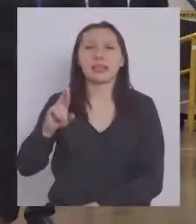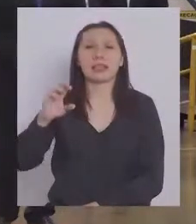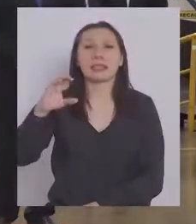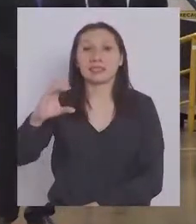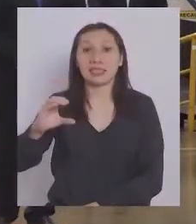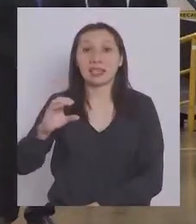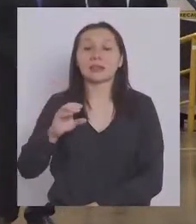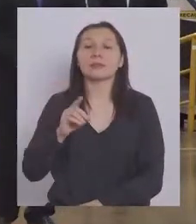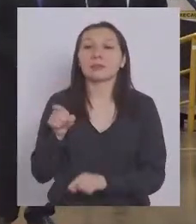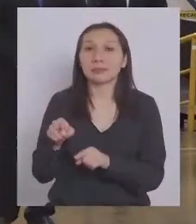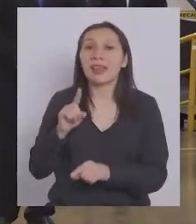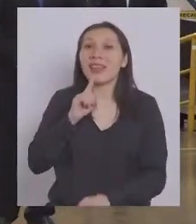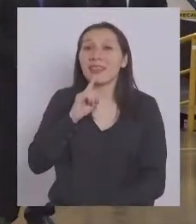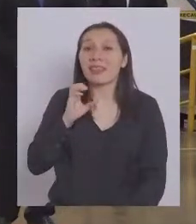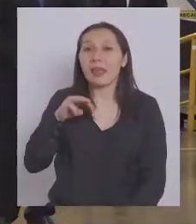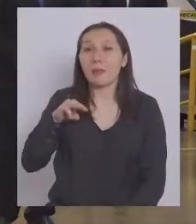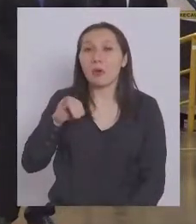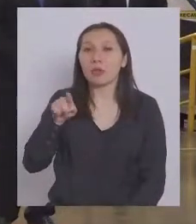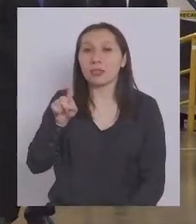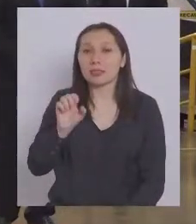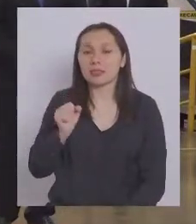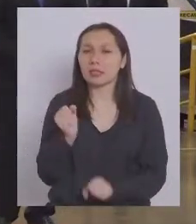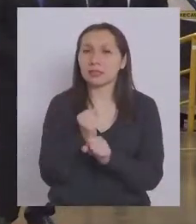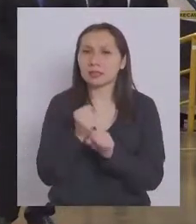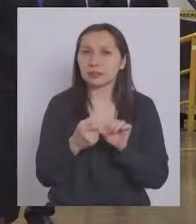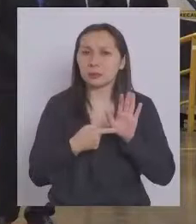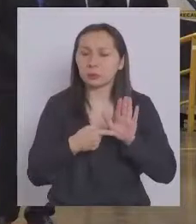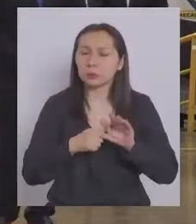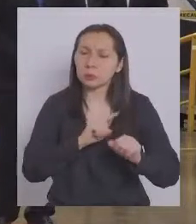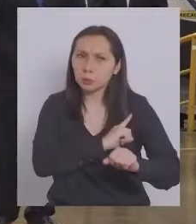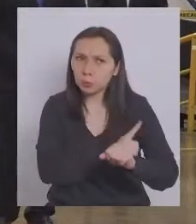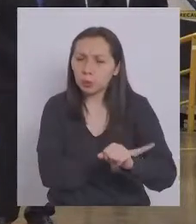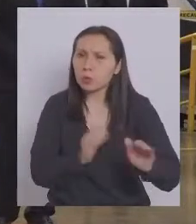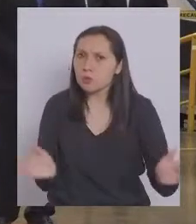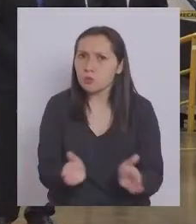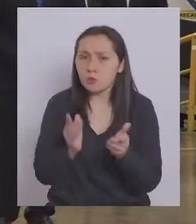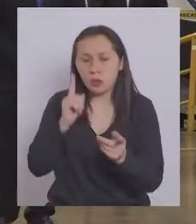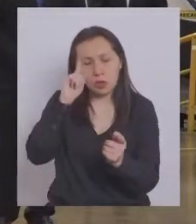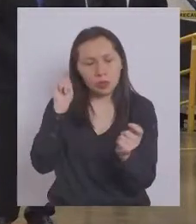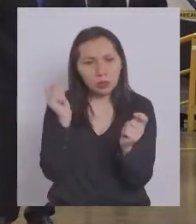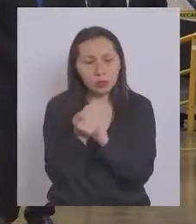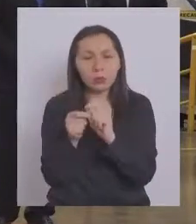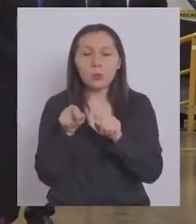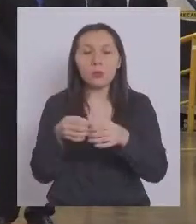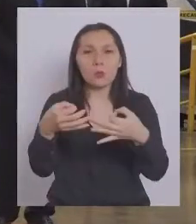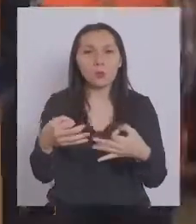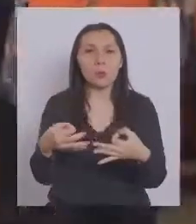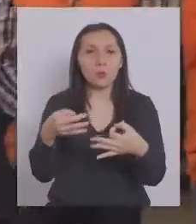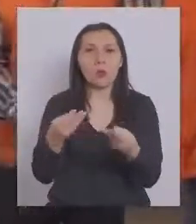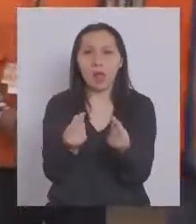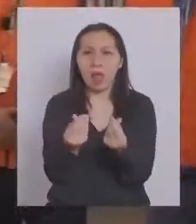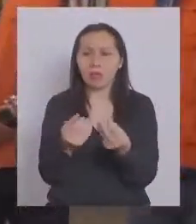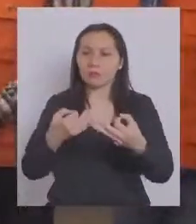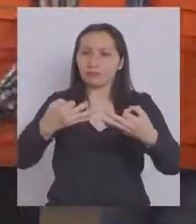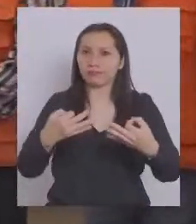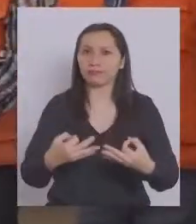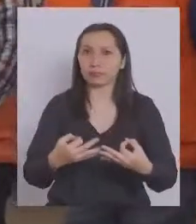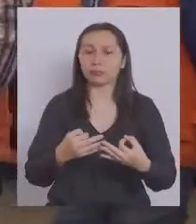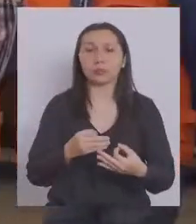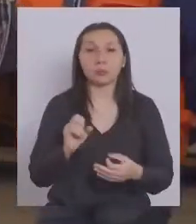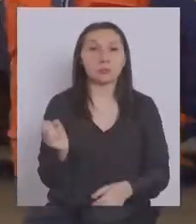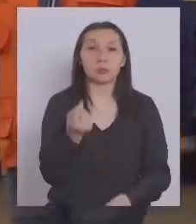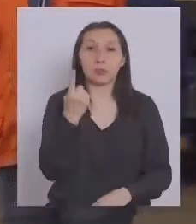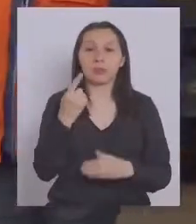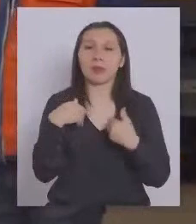que ha mostrado un trabajo muy, muy potente, que nos ha convencido de una calidad a toda prueba. Lo